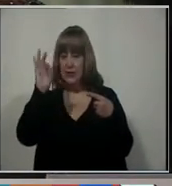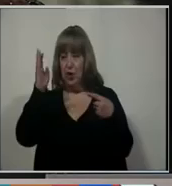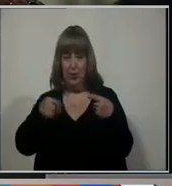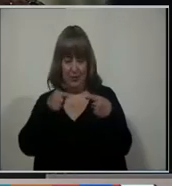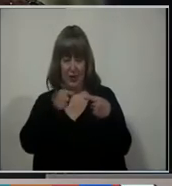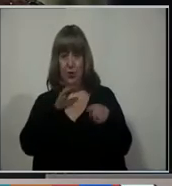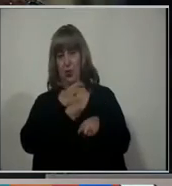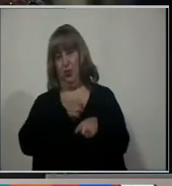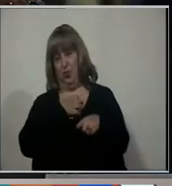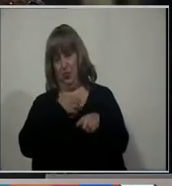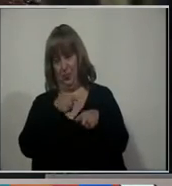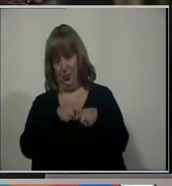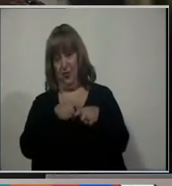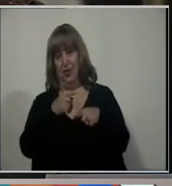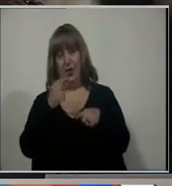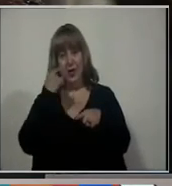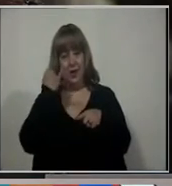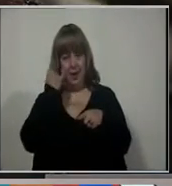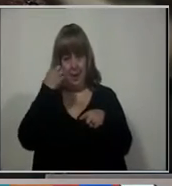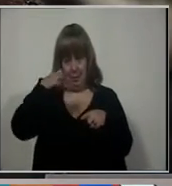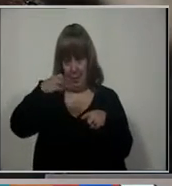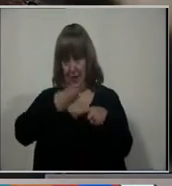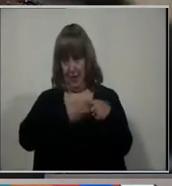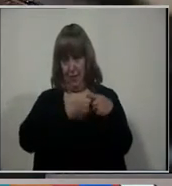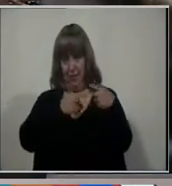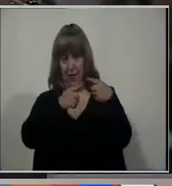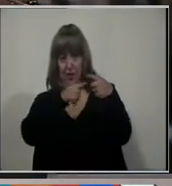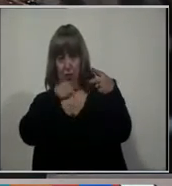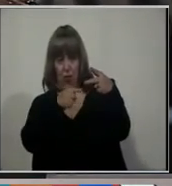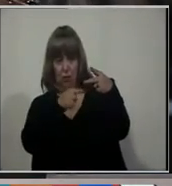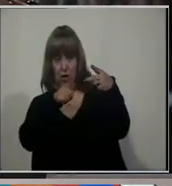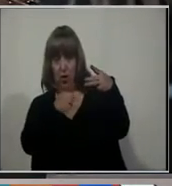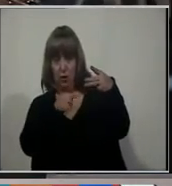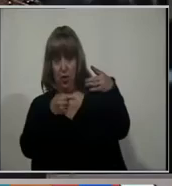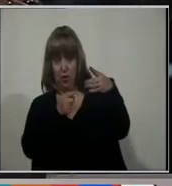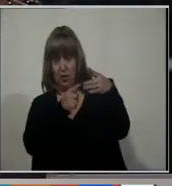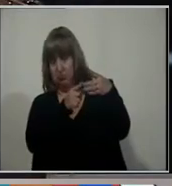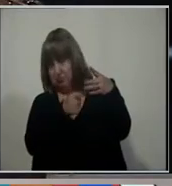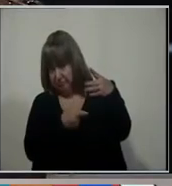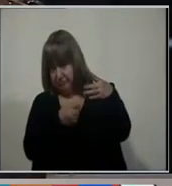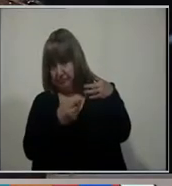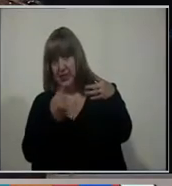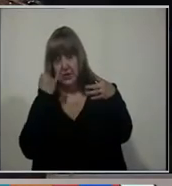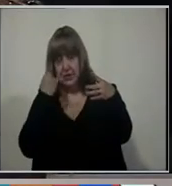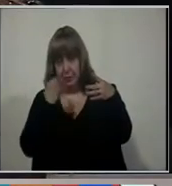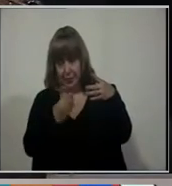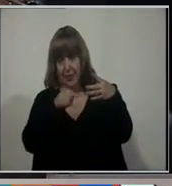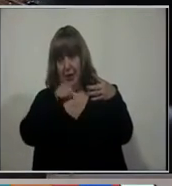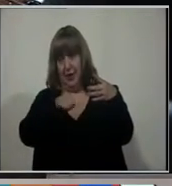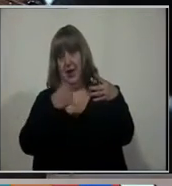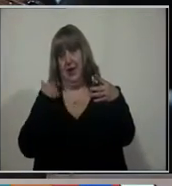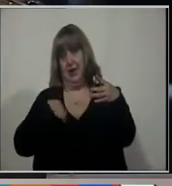mercado. Depende de lo que haga YPF, seguirán el resto de las marcas que tienen mercado en la